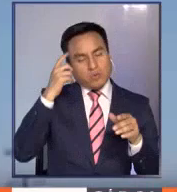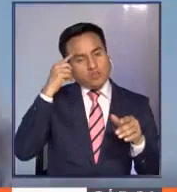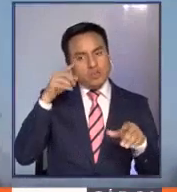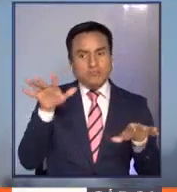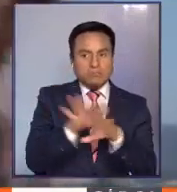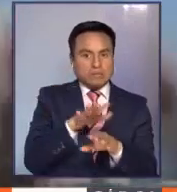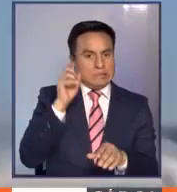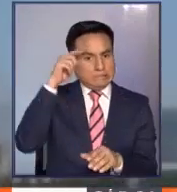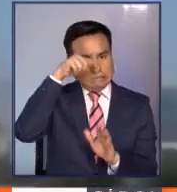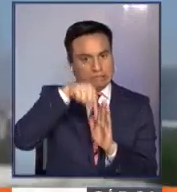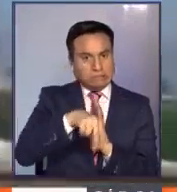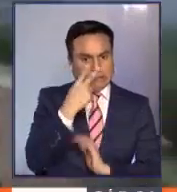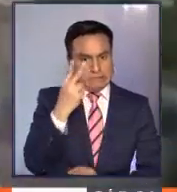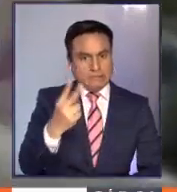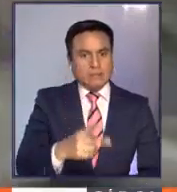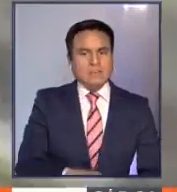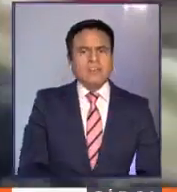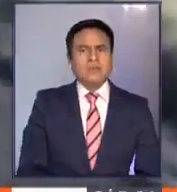lejos.